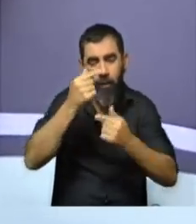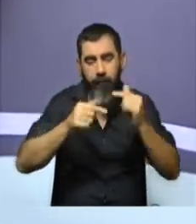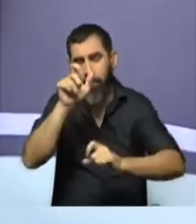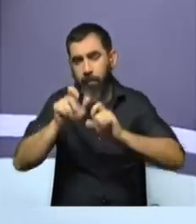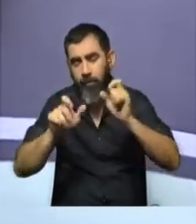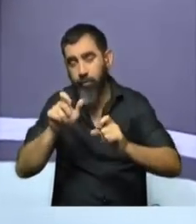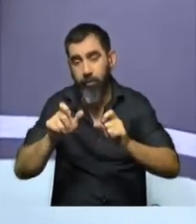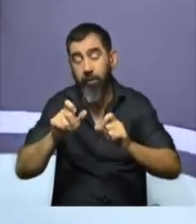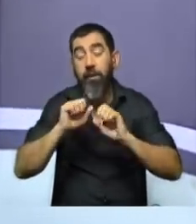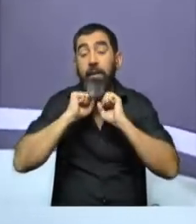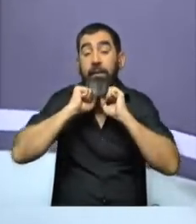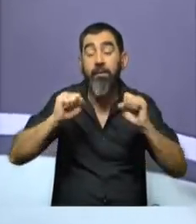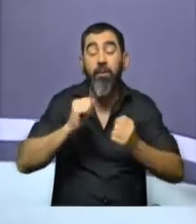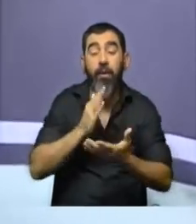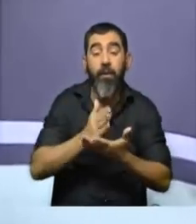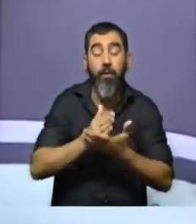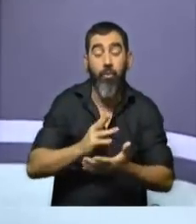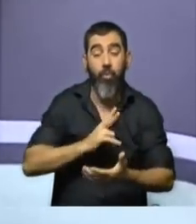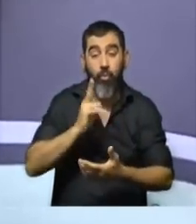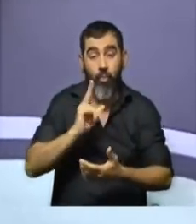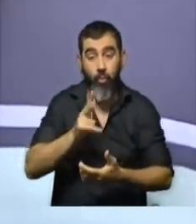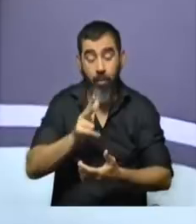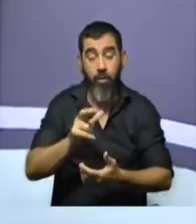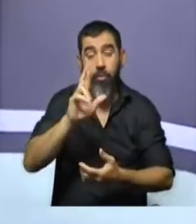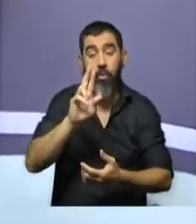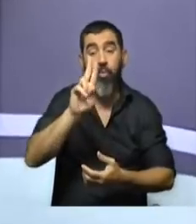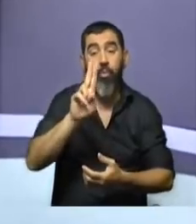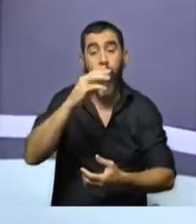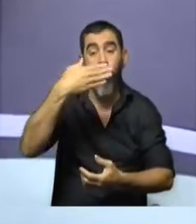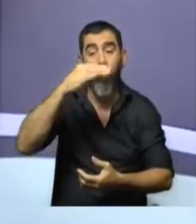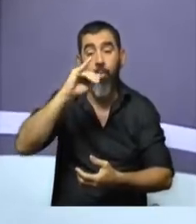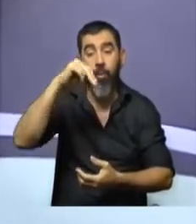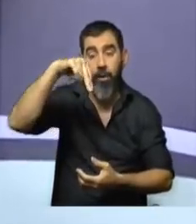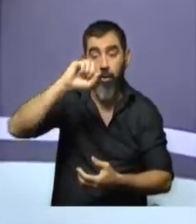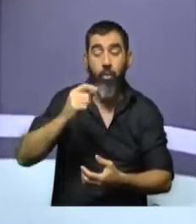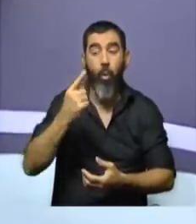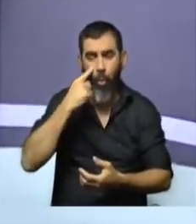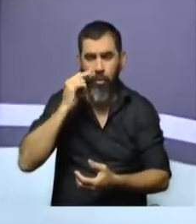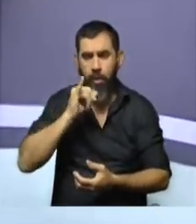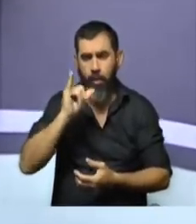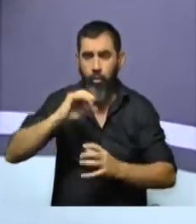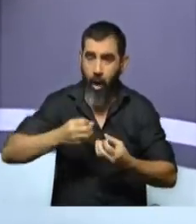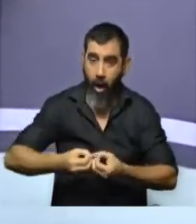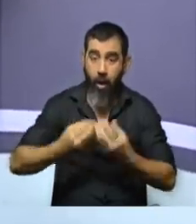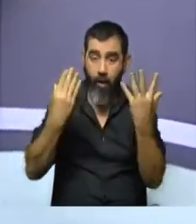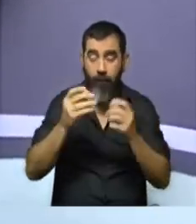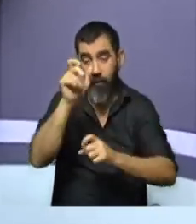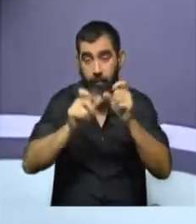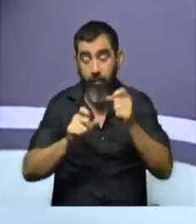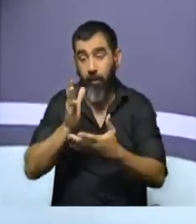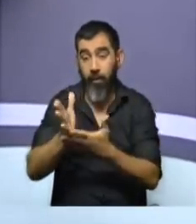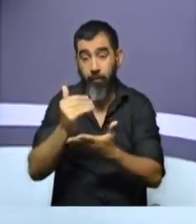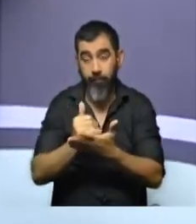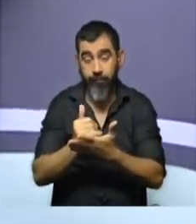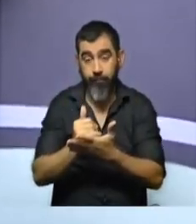la secretaria de Derechos Humanos, Valeria Rubino, tomando conocimiento de esas graves denuncias de vecinas y vecinos del departamento,